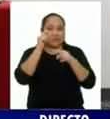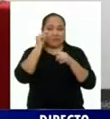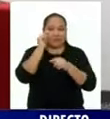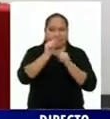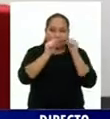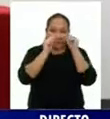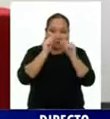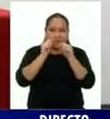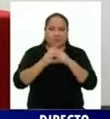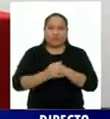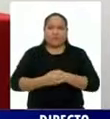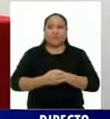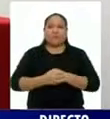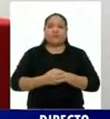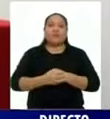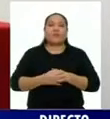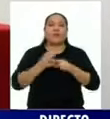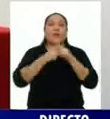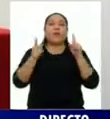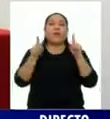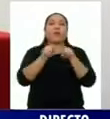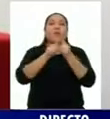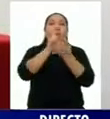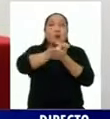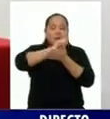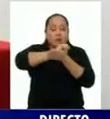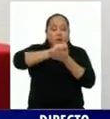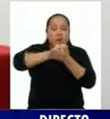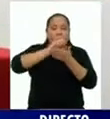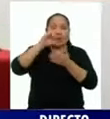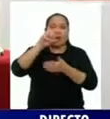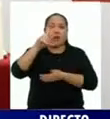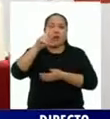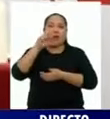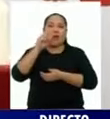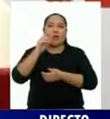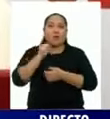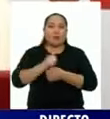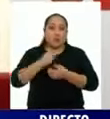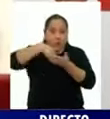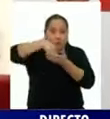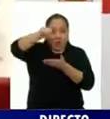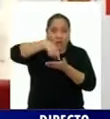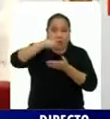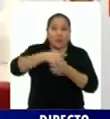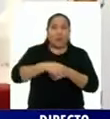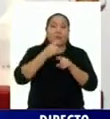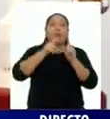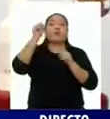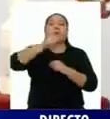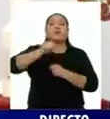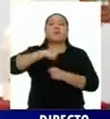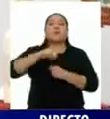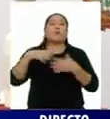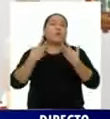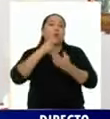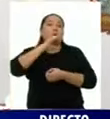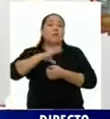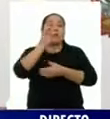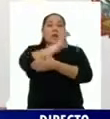Pero anoto también, Carlos, para enviártelo oportunamente, pero sí podemos decir